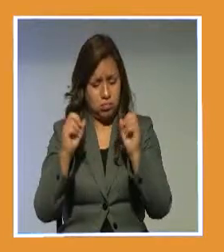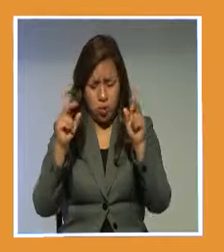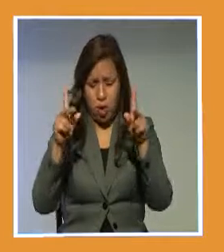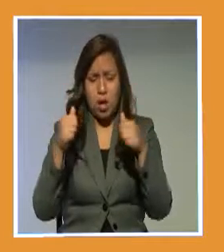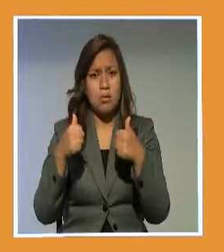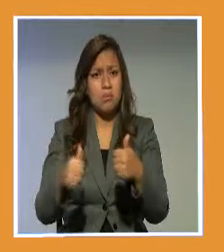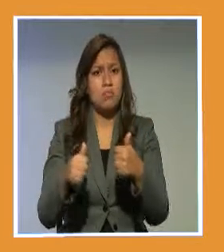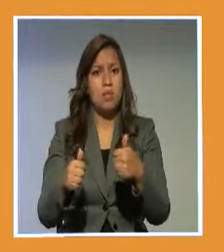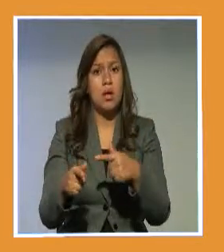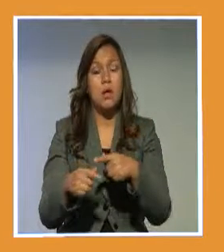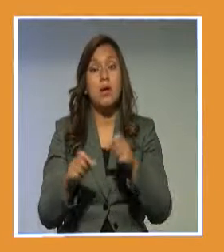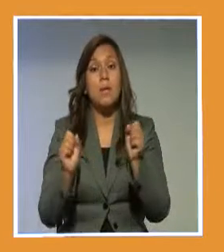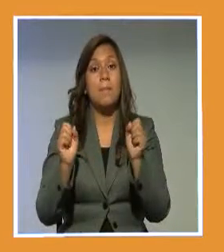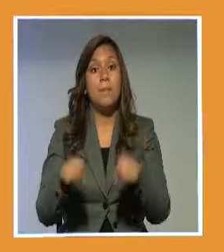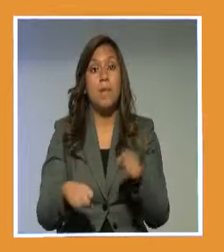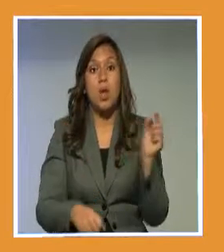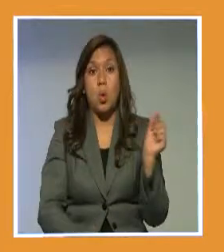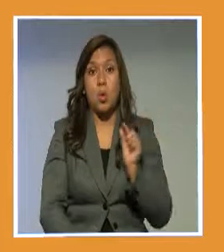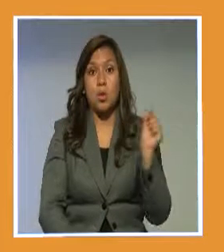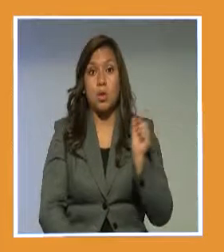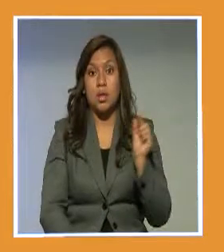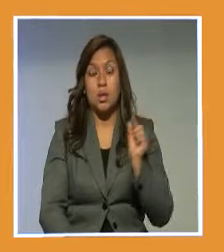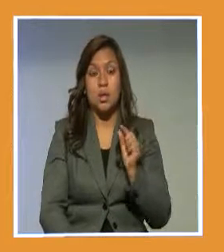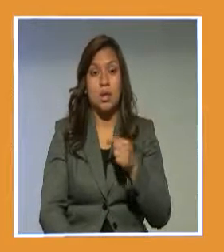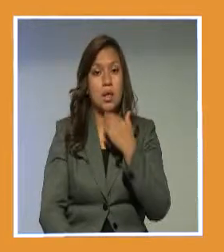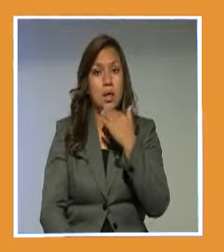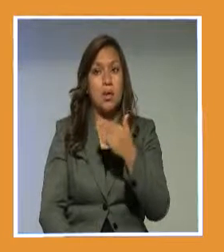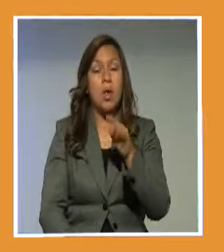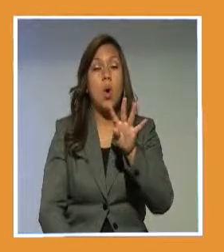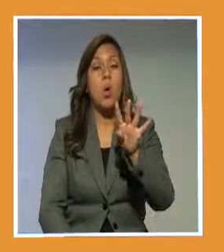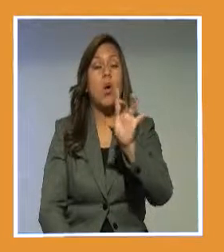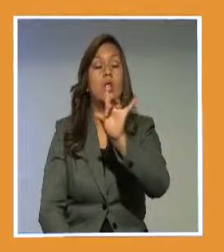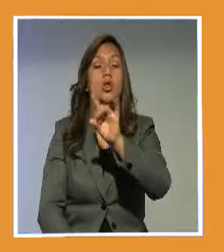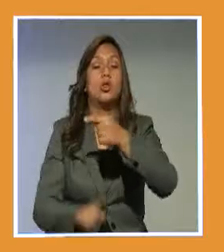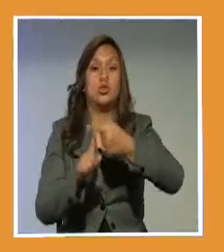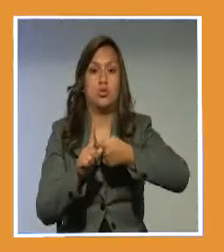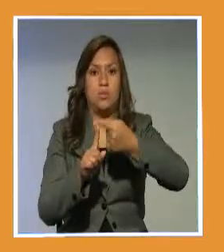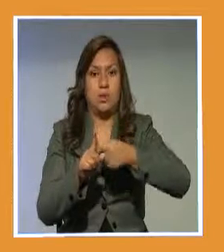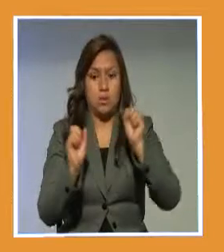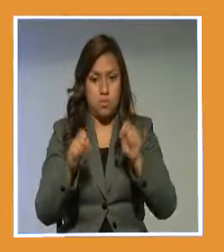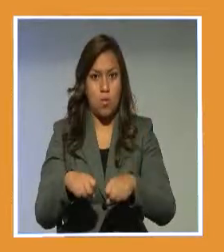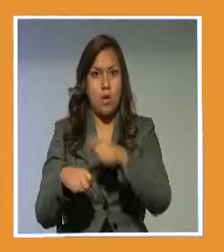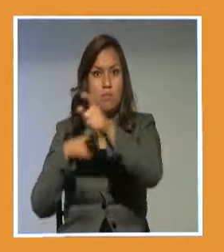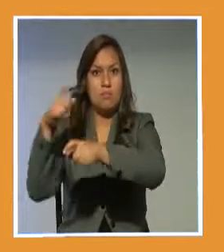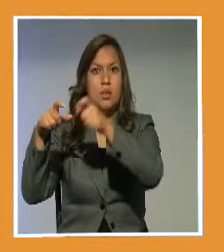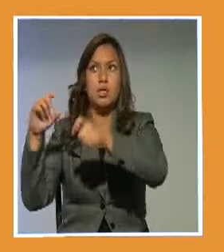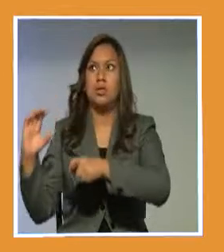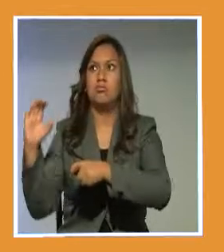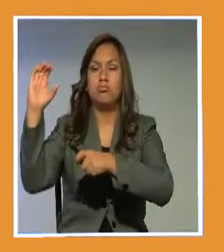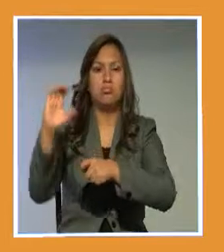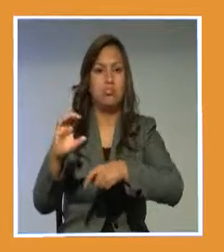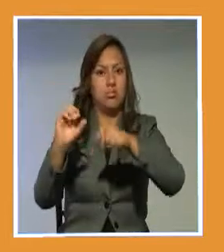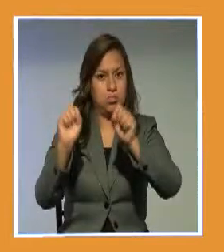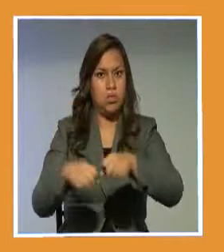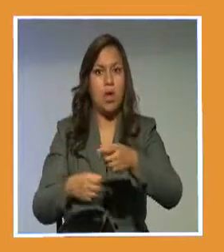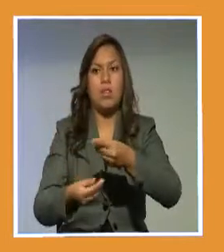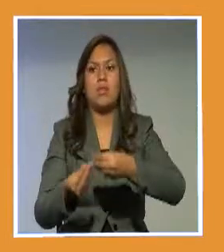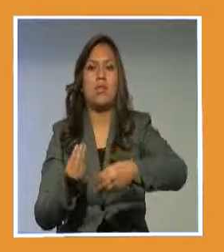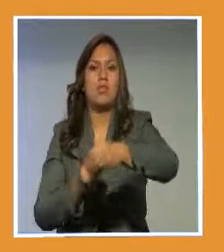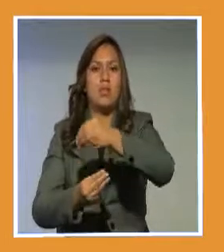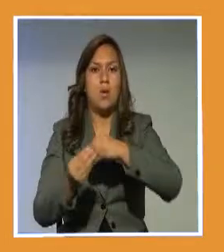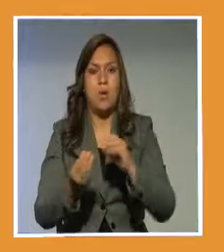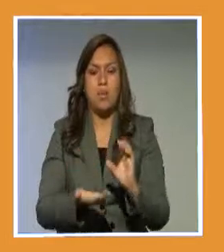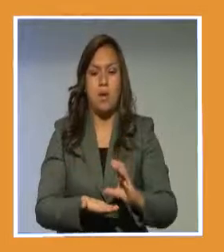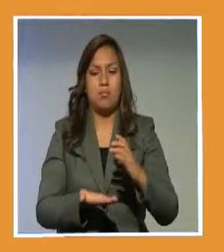de las utilidades extraordinarias por 48 meses para que los inversores puedan tener el retorno de su